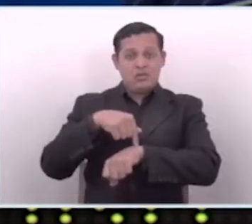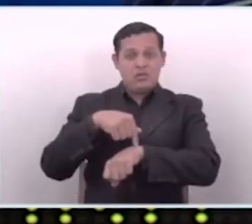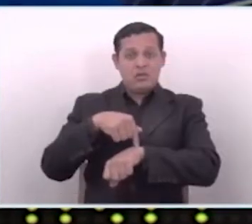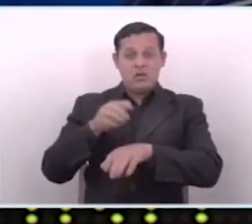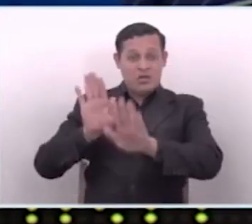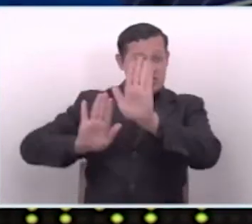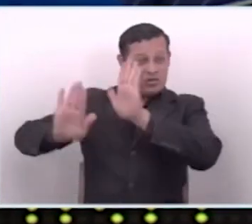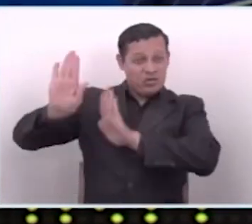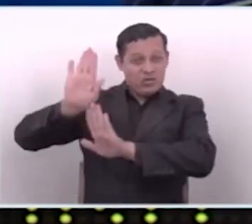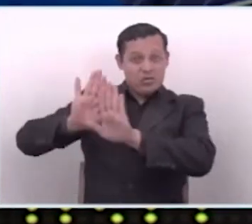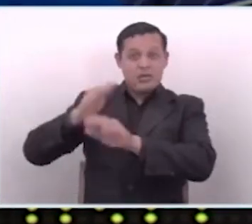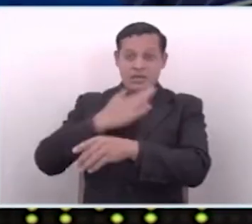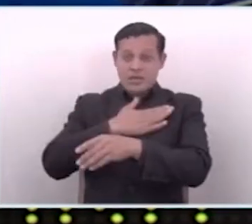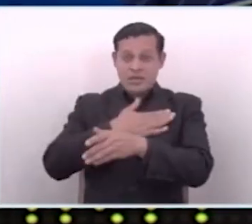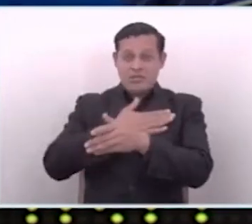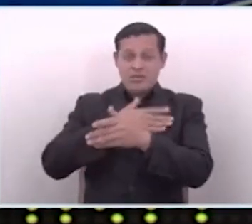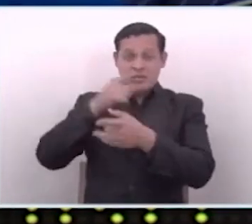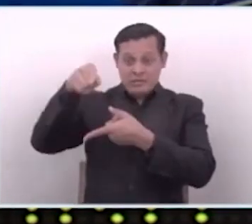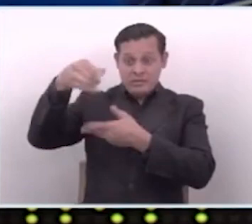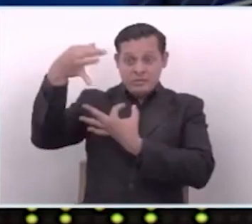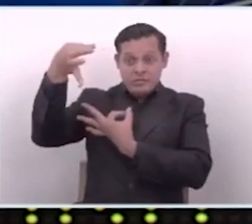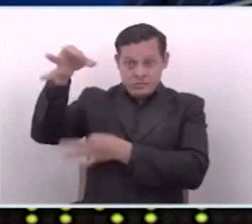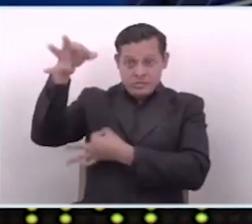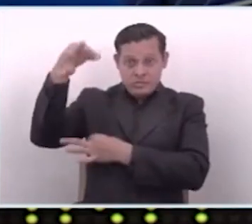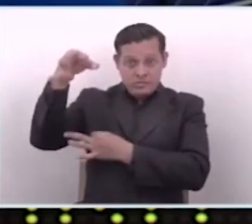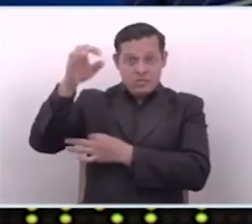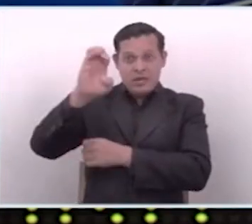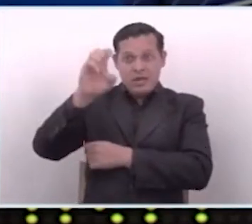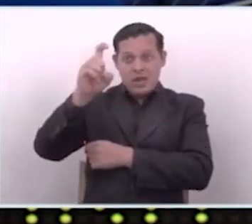nuestra historia todavía tenemos esos expedientes